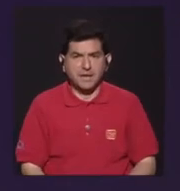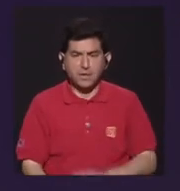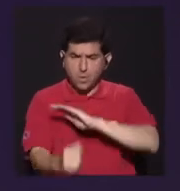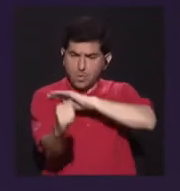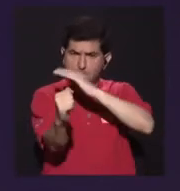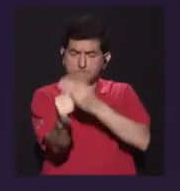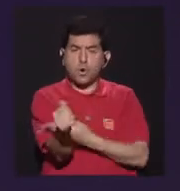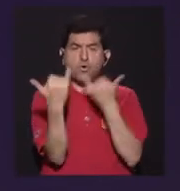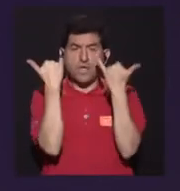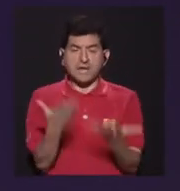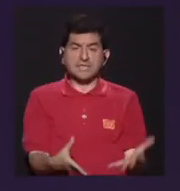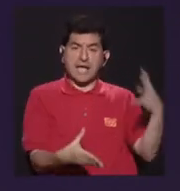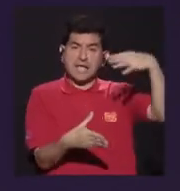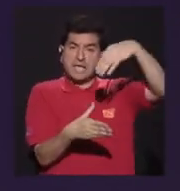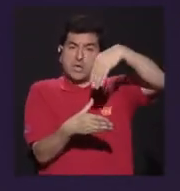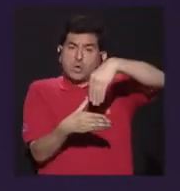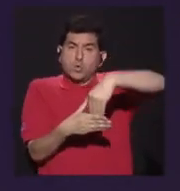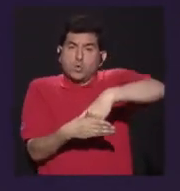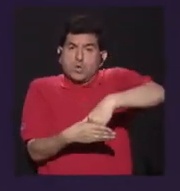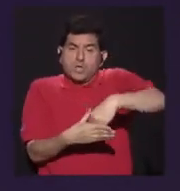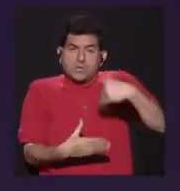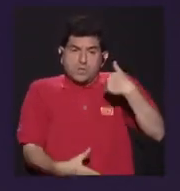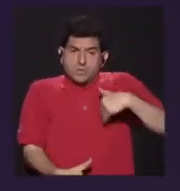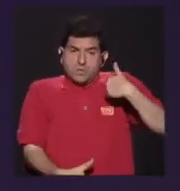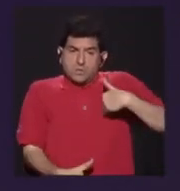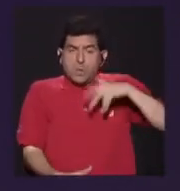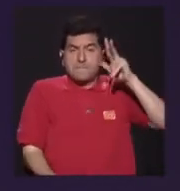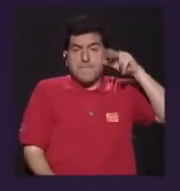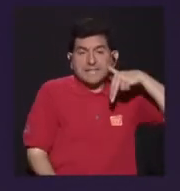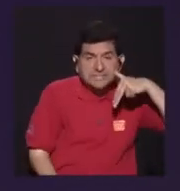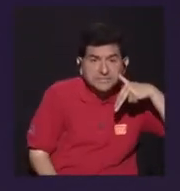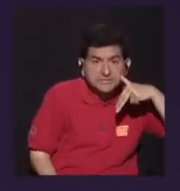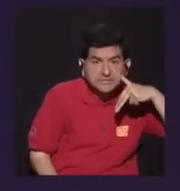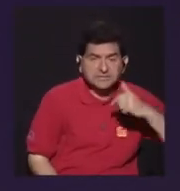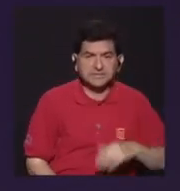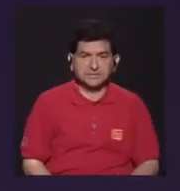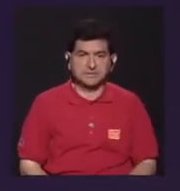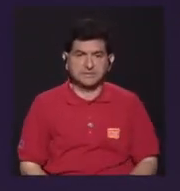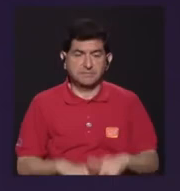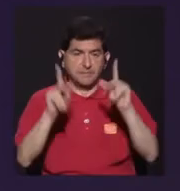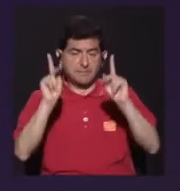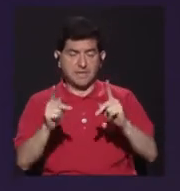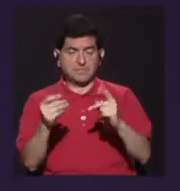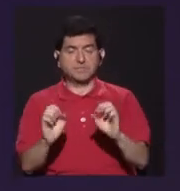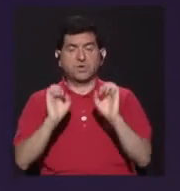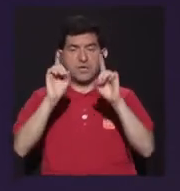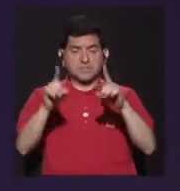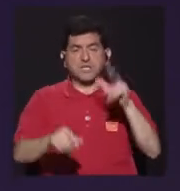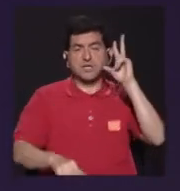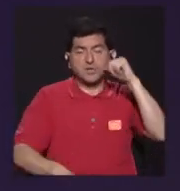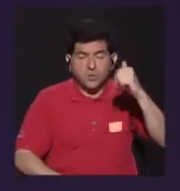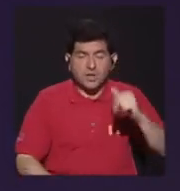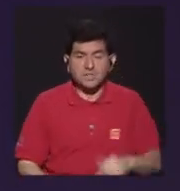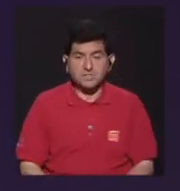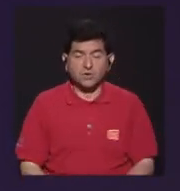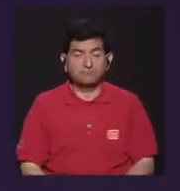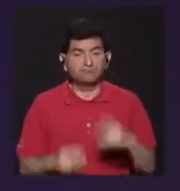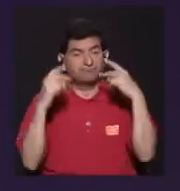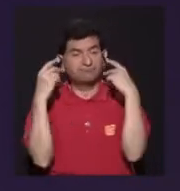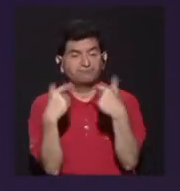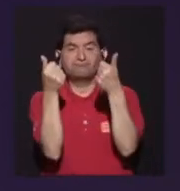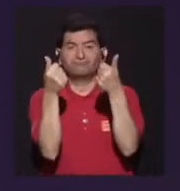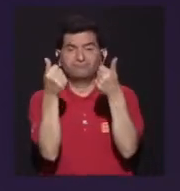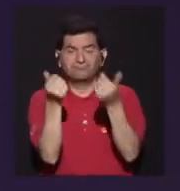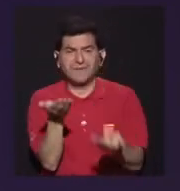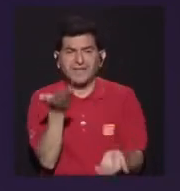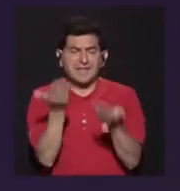poder que ya se incluye dentro de la masculinidad machista. Que quienes recibimos educación machista, pues automáticamente y de